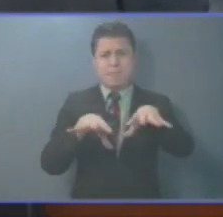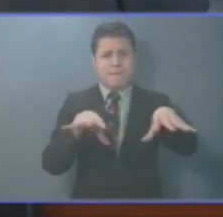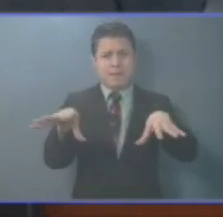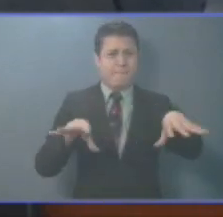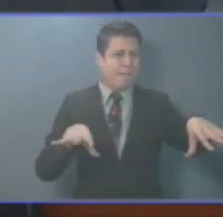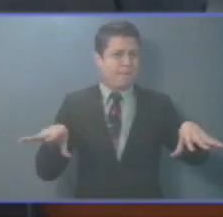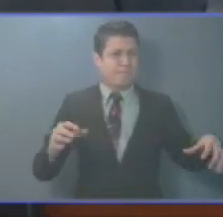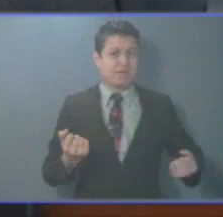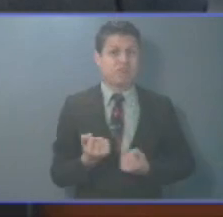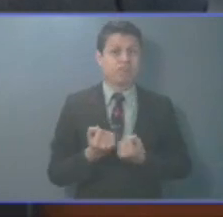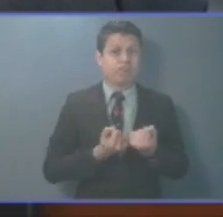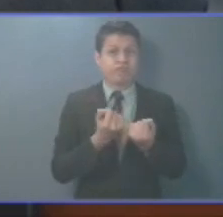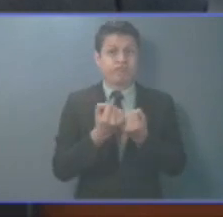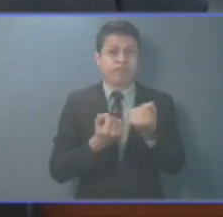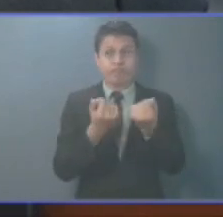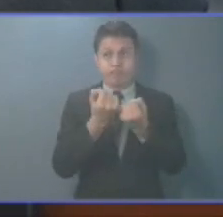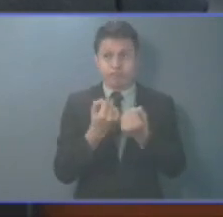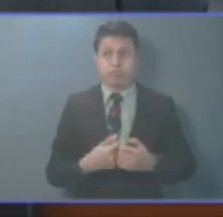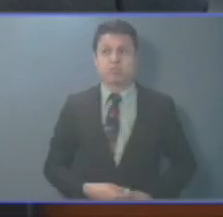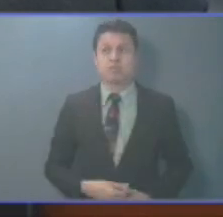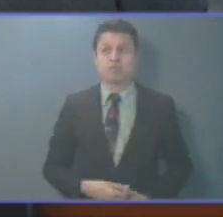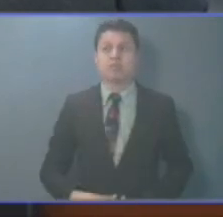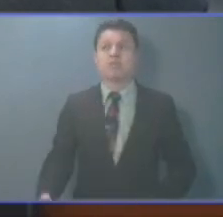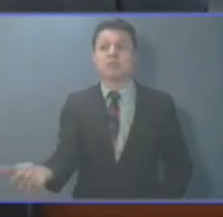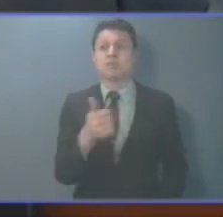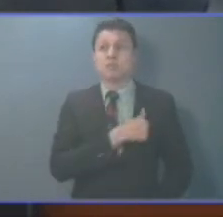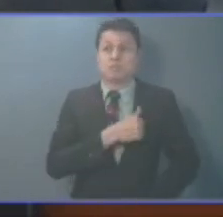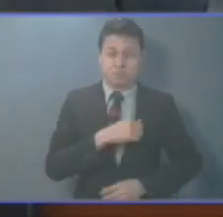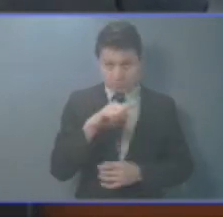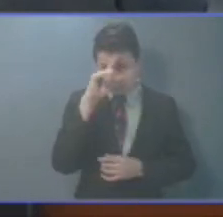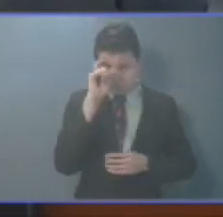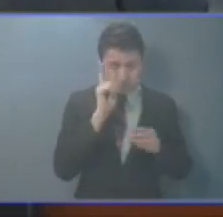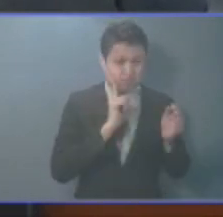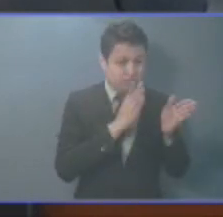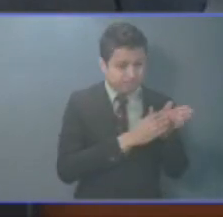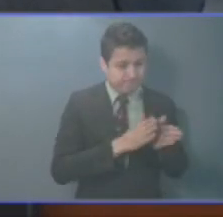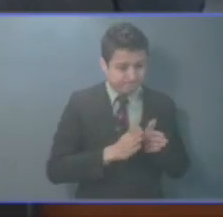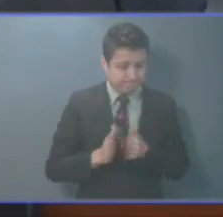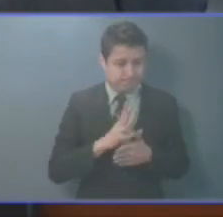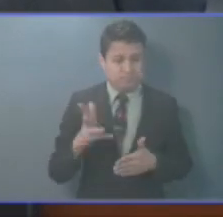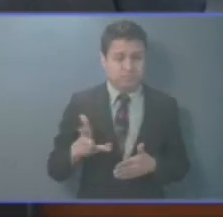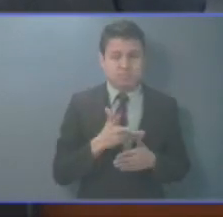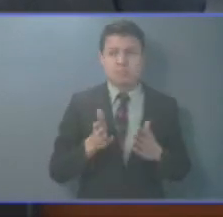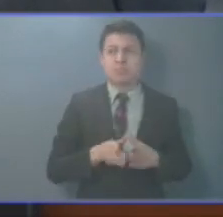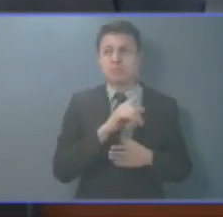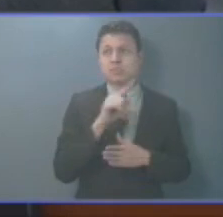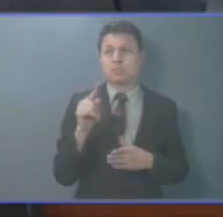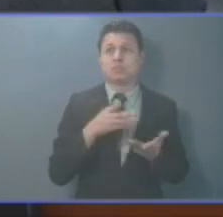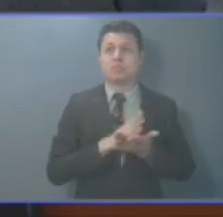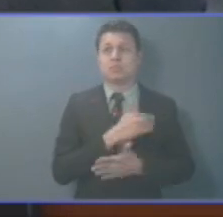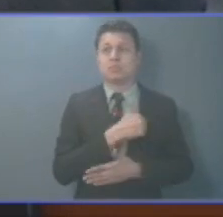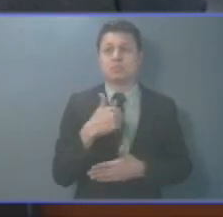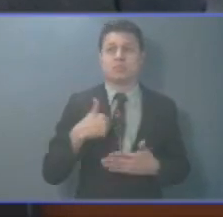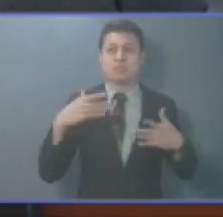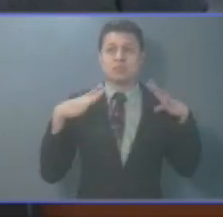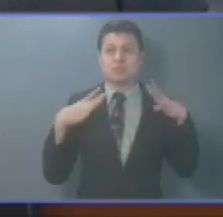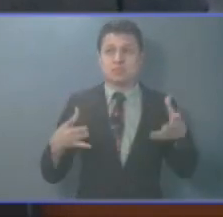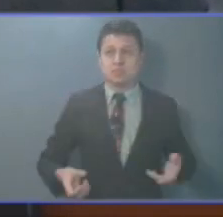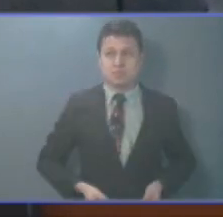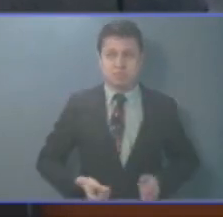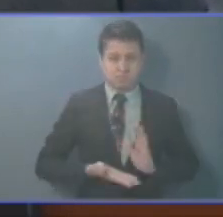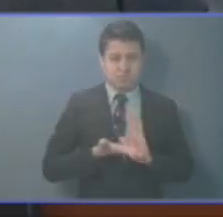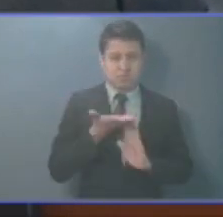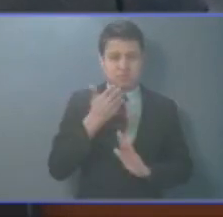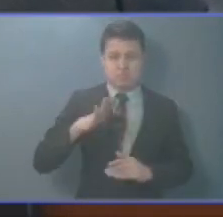nacional. Se relacionará y coordinará con los demás órganos de Estado por medio del Ministerio de Gobernación y